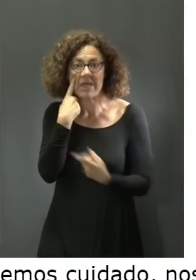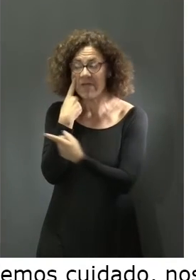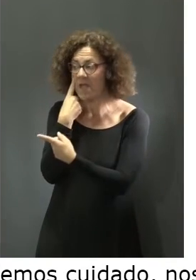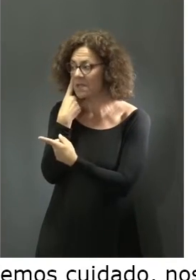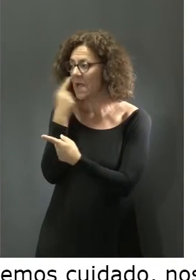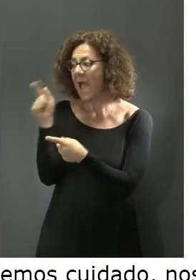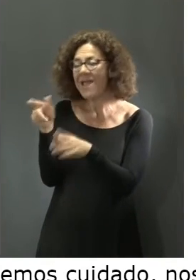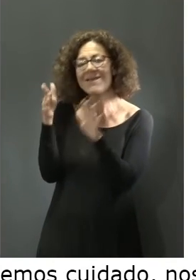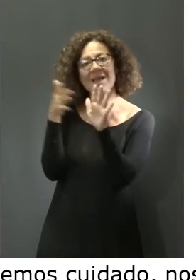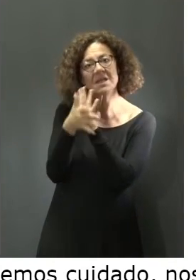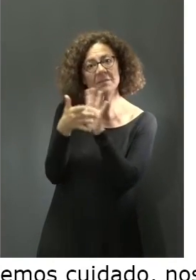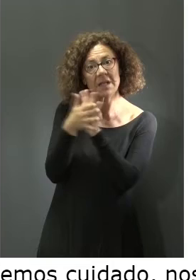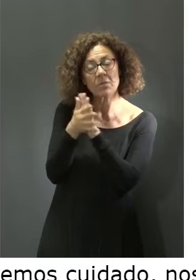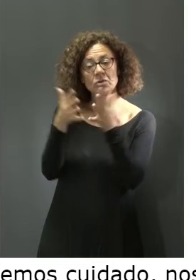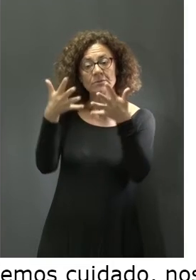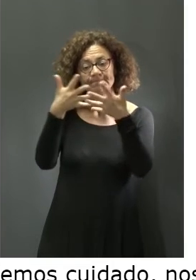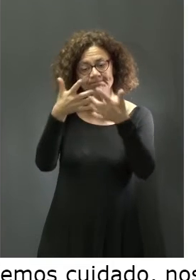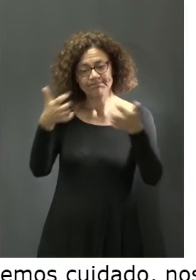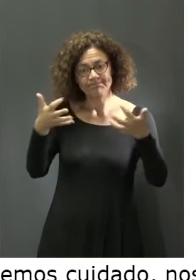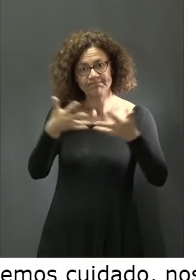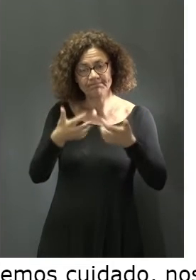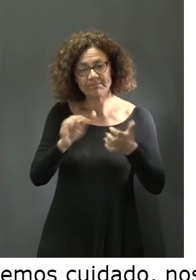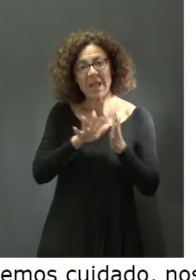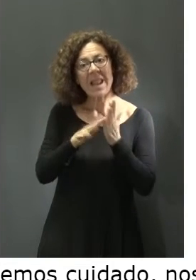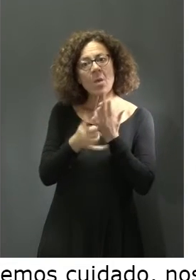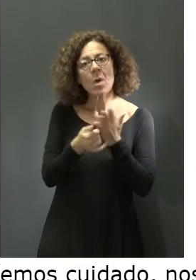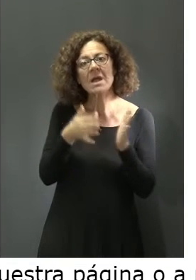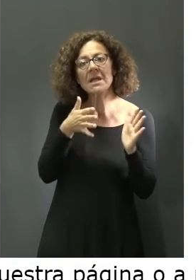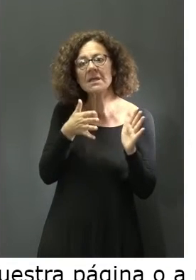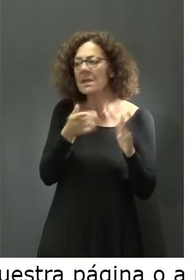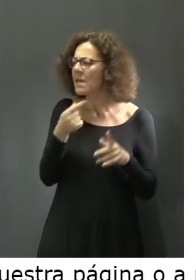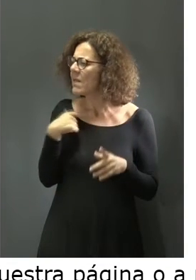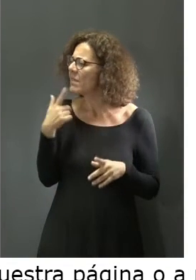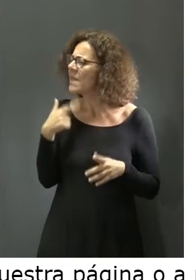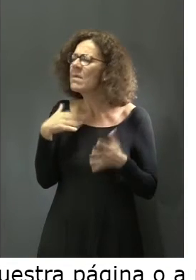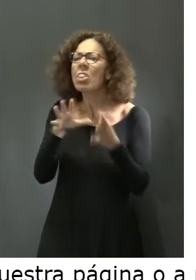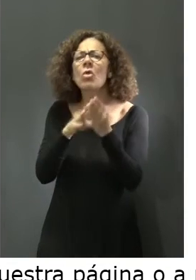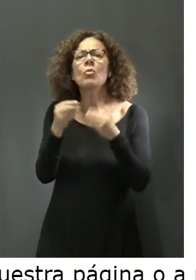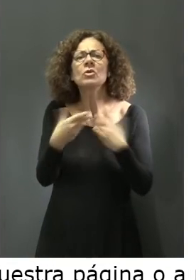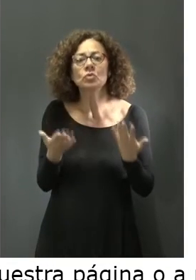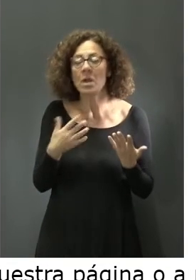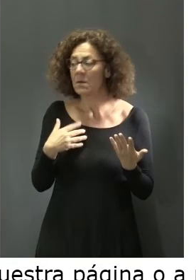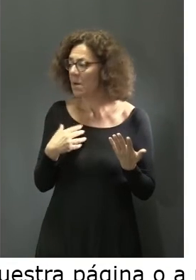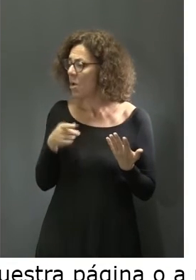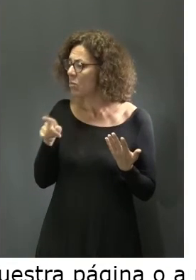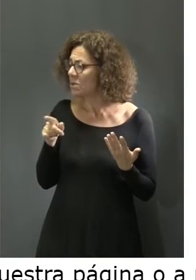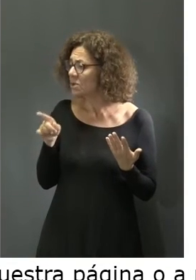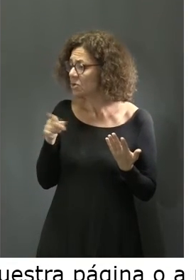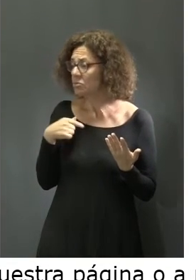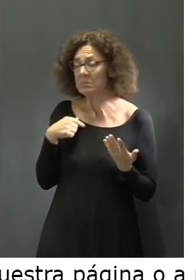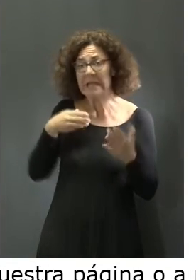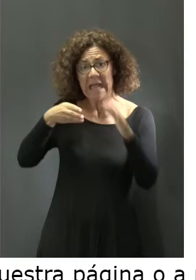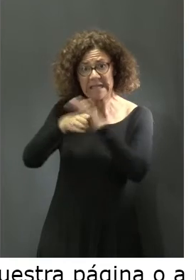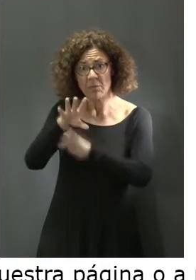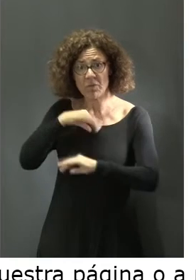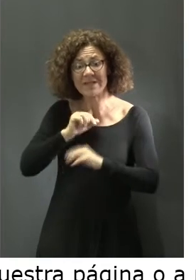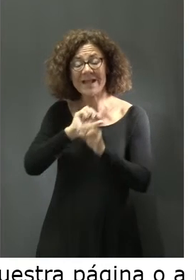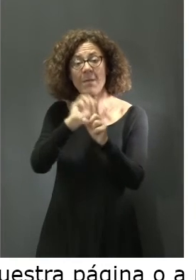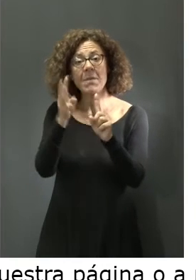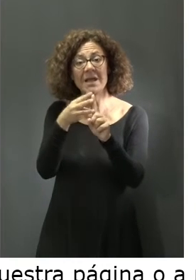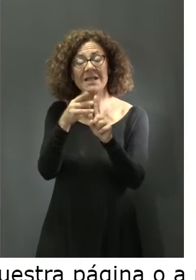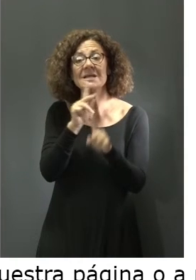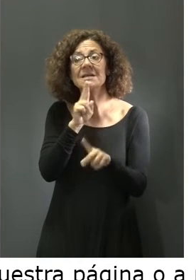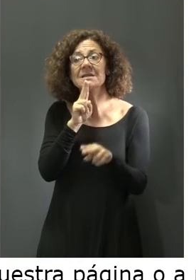Hemos explicado en un lenguaje sencillo. Cuenta un poco qué tipo de documentos son. Pues lo podéis, como digo, consultar en la página web, se